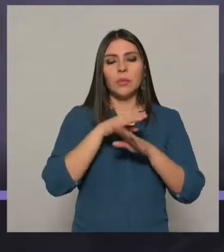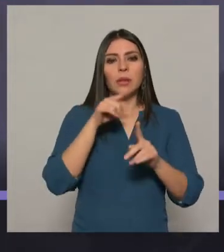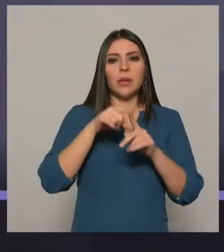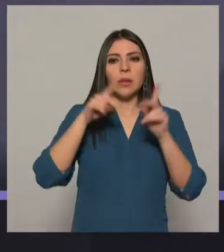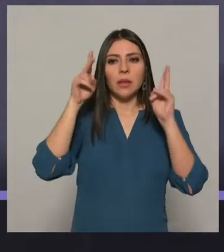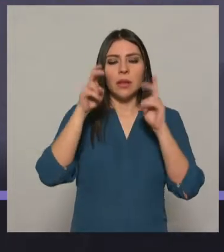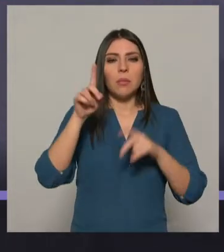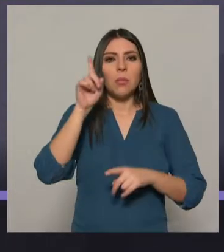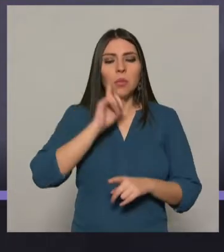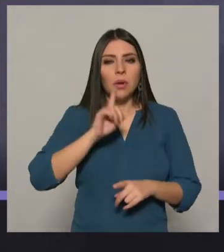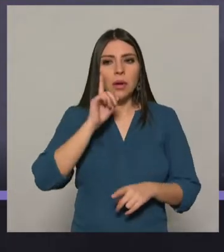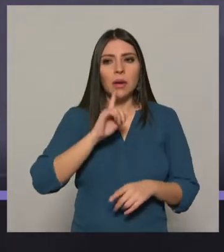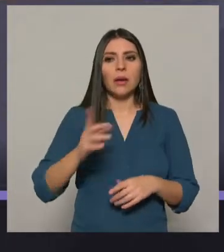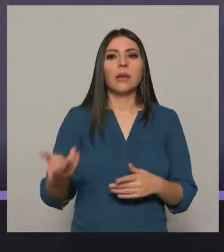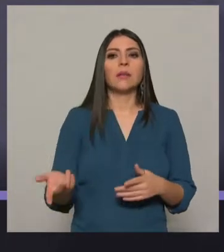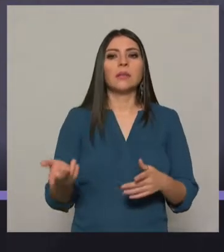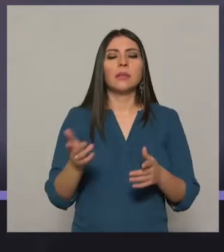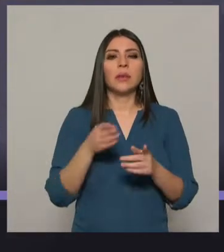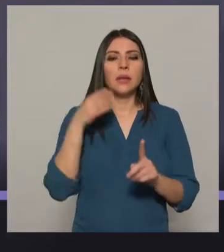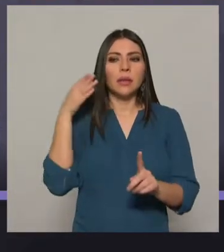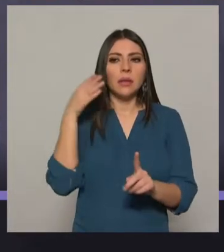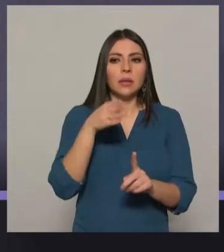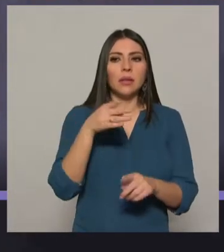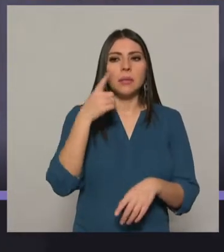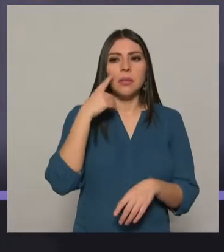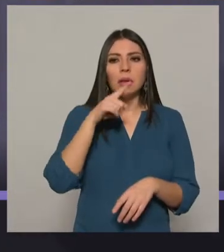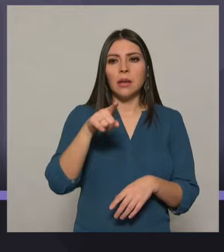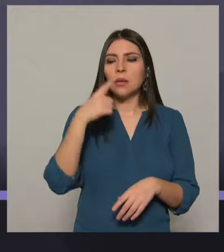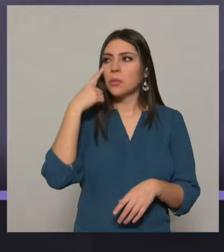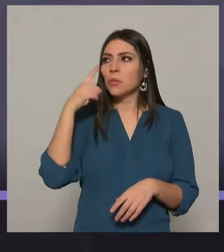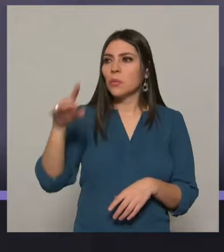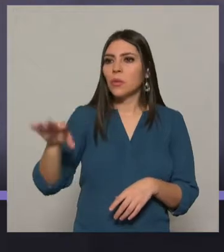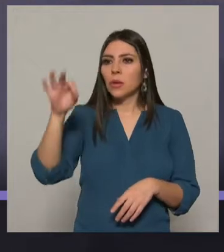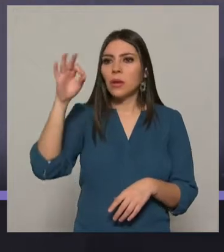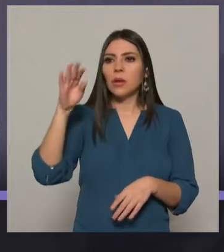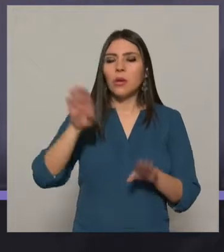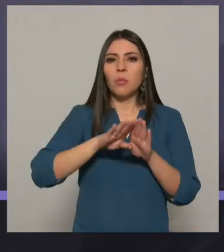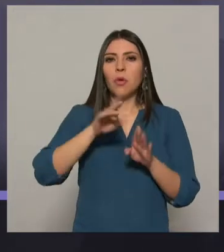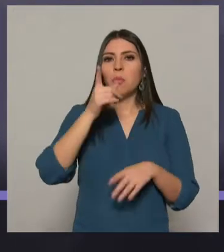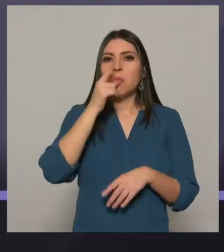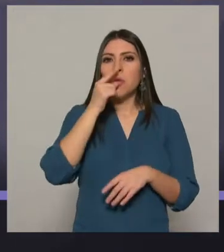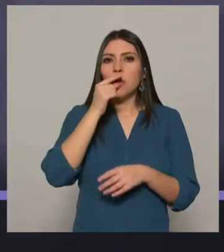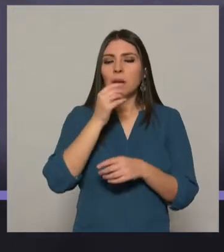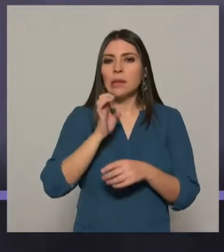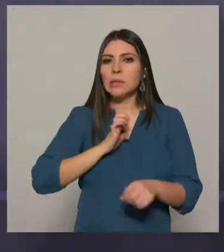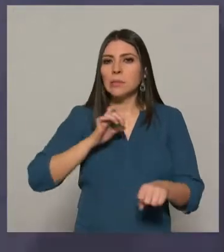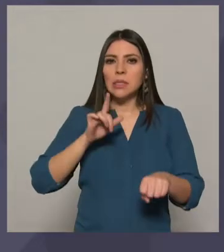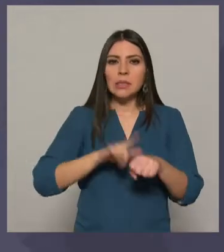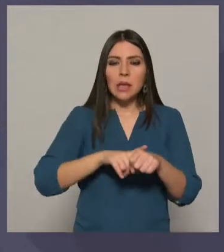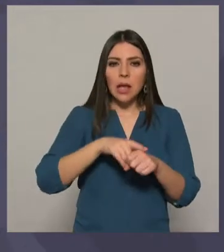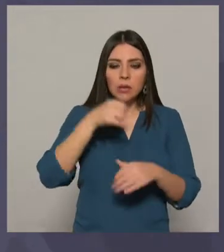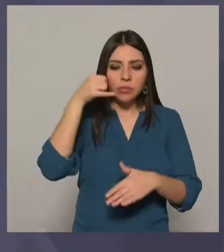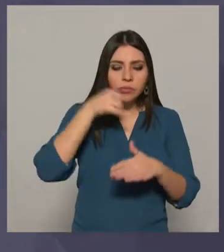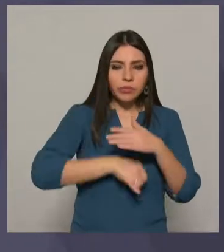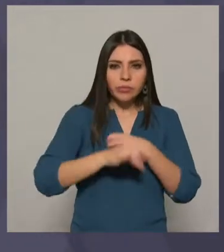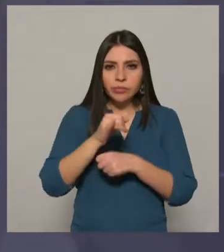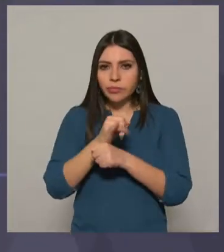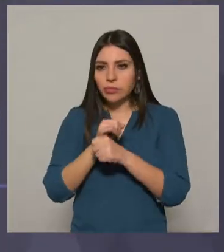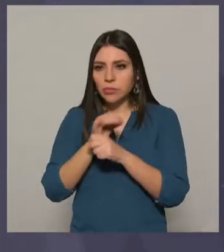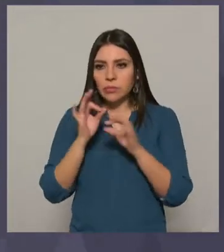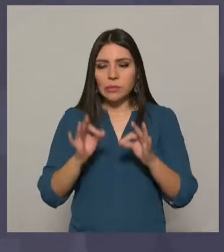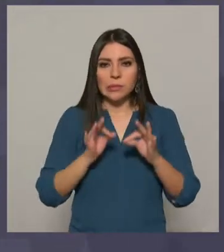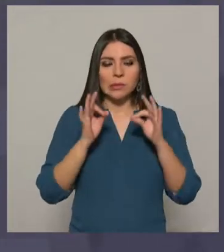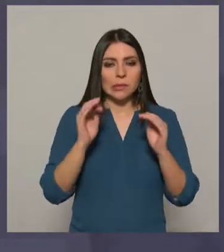en materia de ubicar de inteligencia policial y de hacer frente a este fenómeno tan